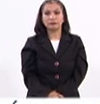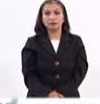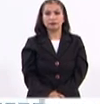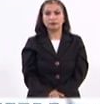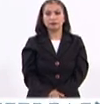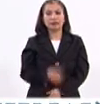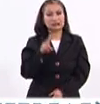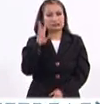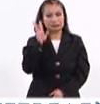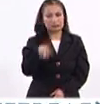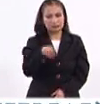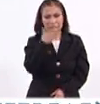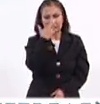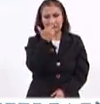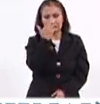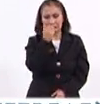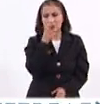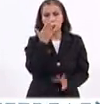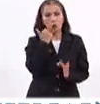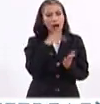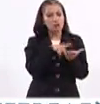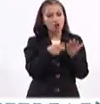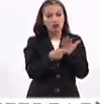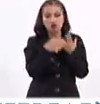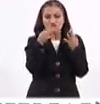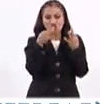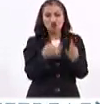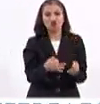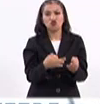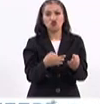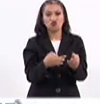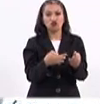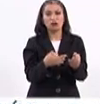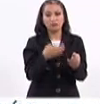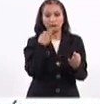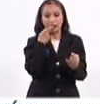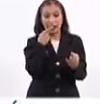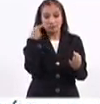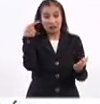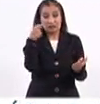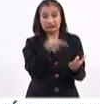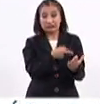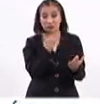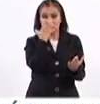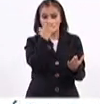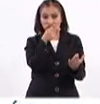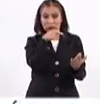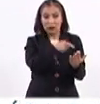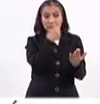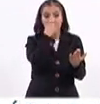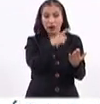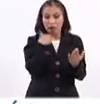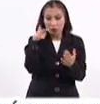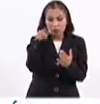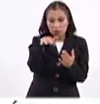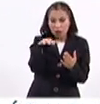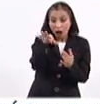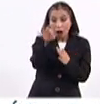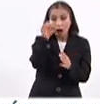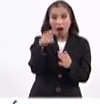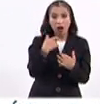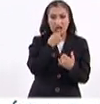que tiene toda la razón. No hay un proyecto realmente que esté enfocado de manera seria a la detección de